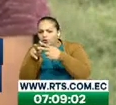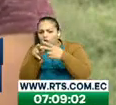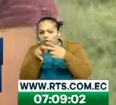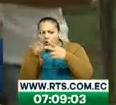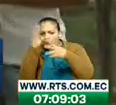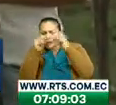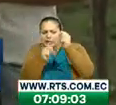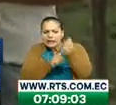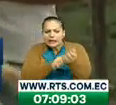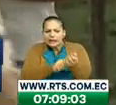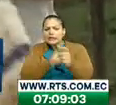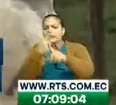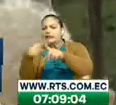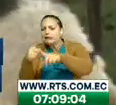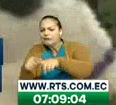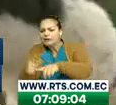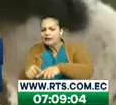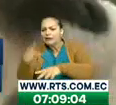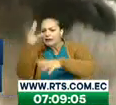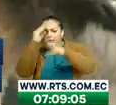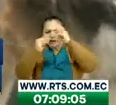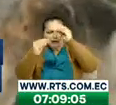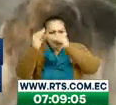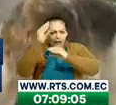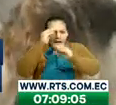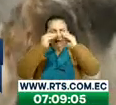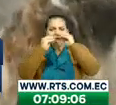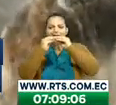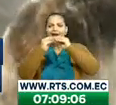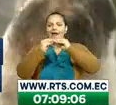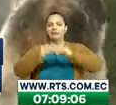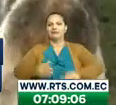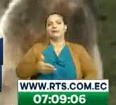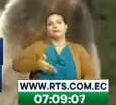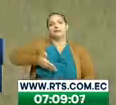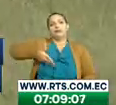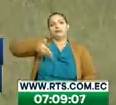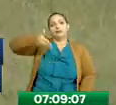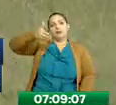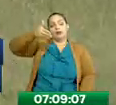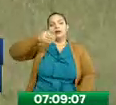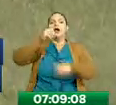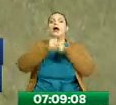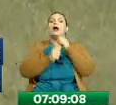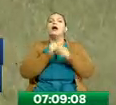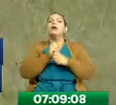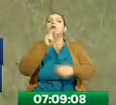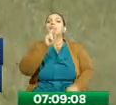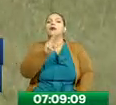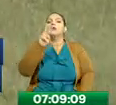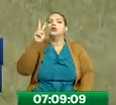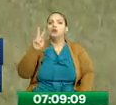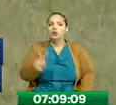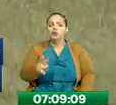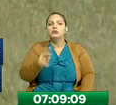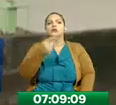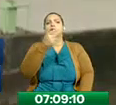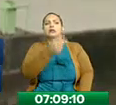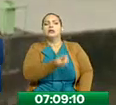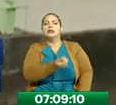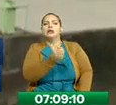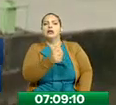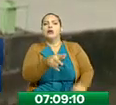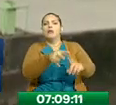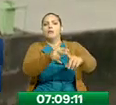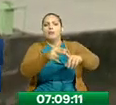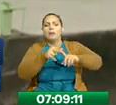todo. A sus 22 años, Isaac consiguió un crédito juvenil de 3.800 dólares para alquilar una casa con